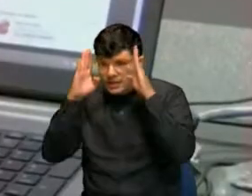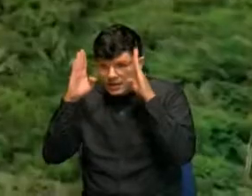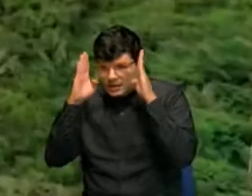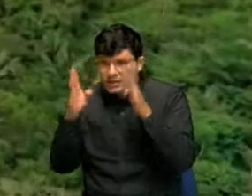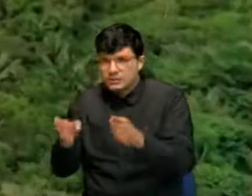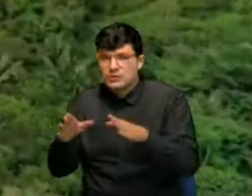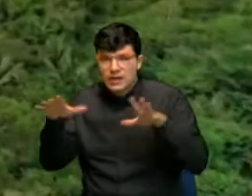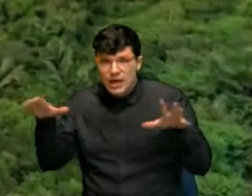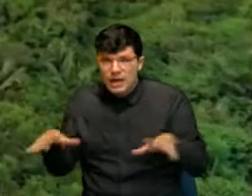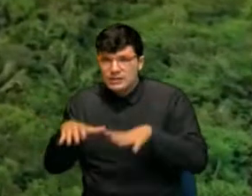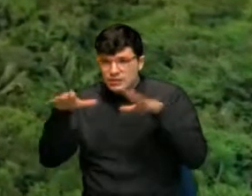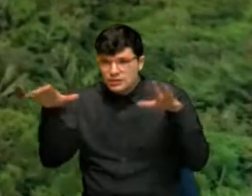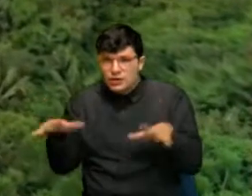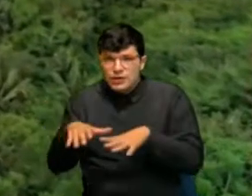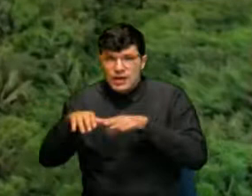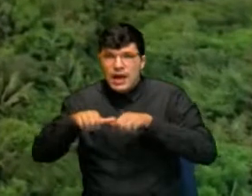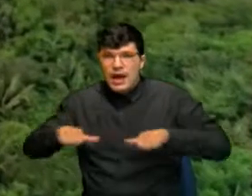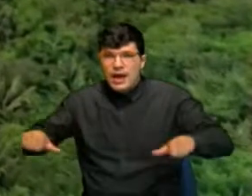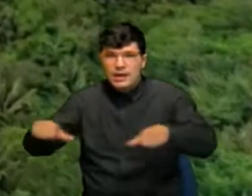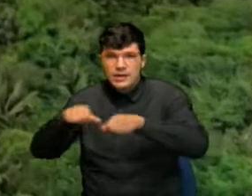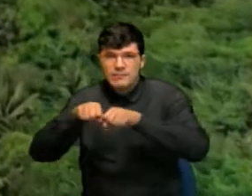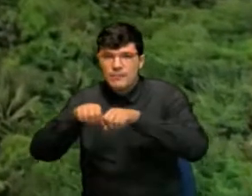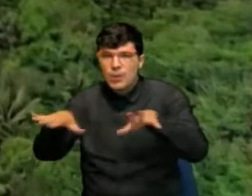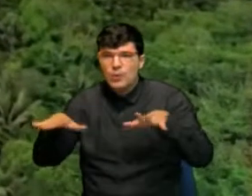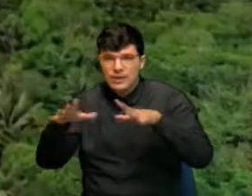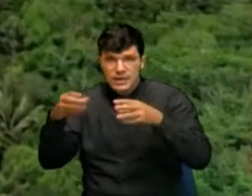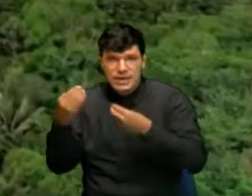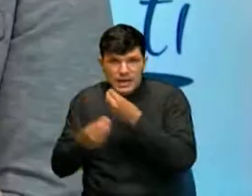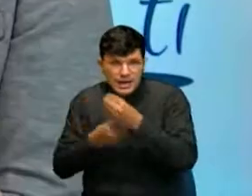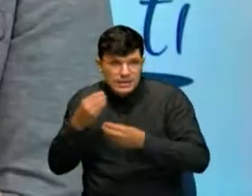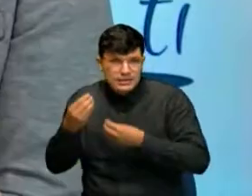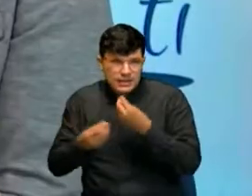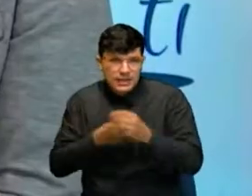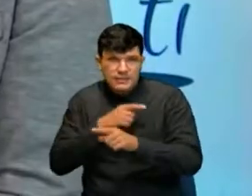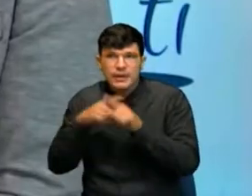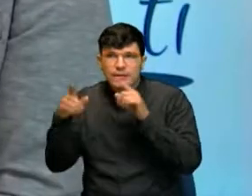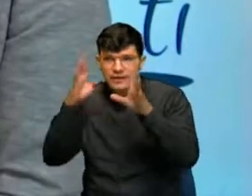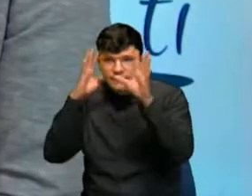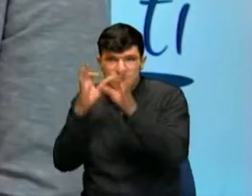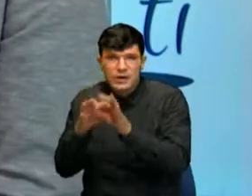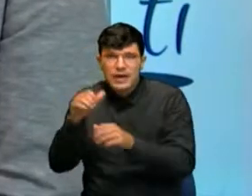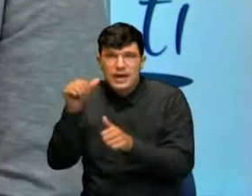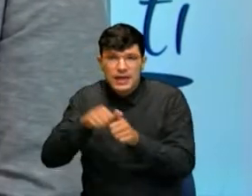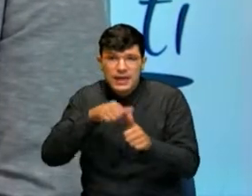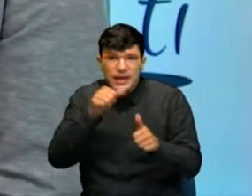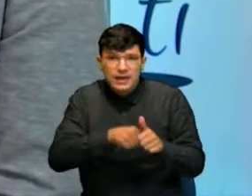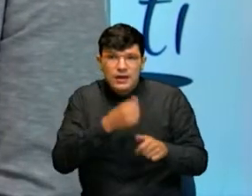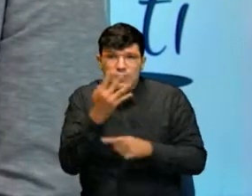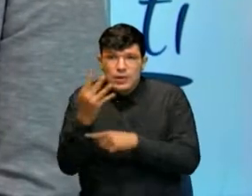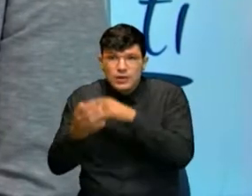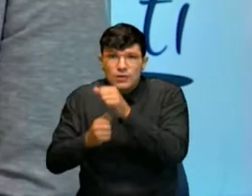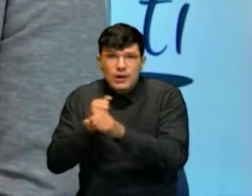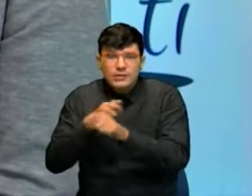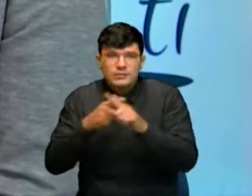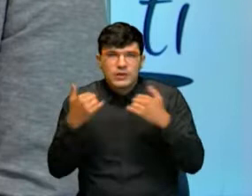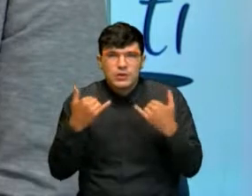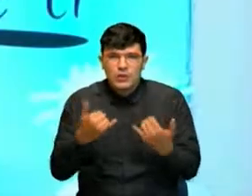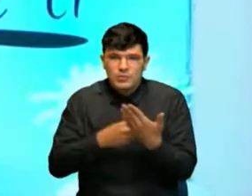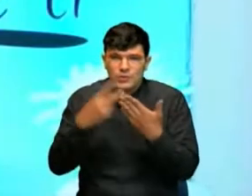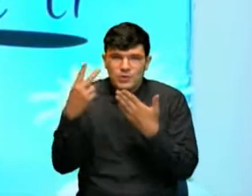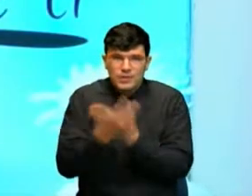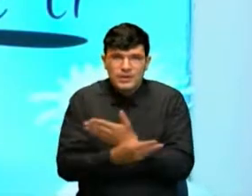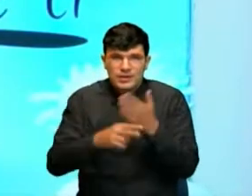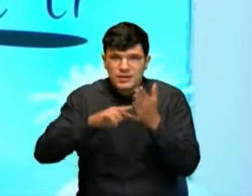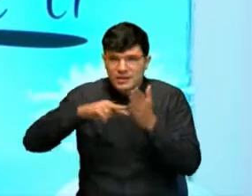sector público se han hecho, pues van y vuelven cada 4 años. Este Plan TIC que hoy queremos presentarle a todos